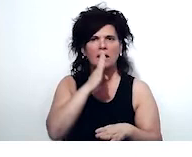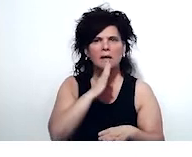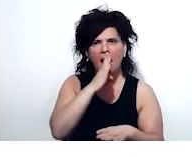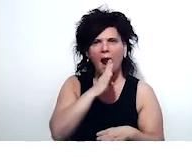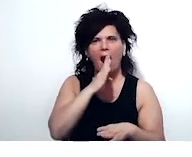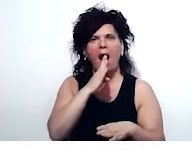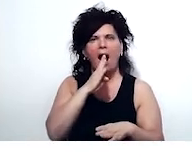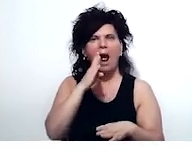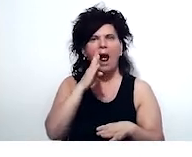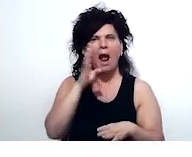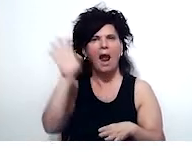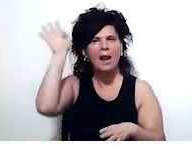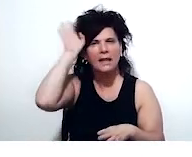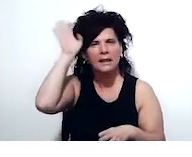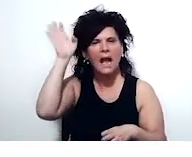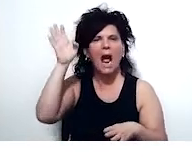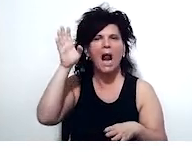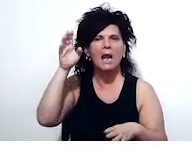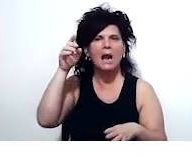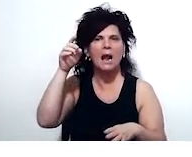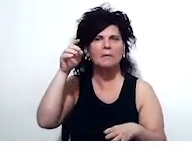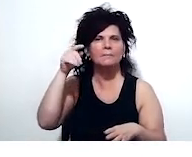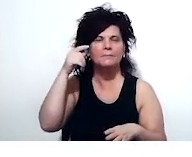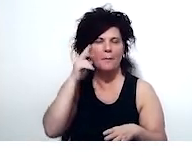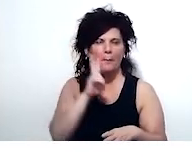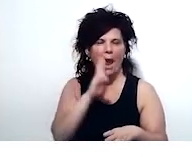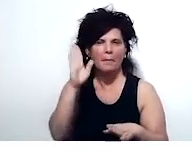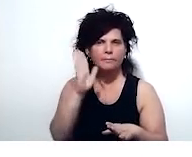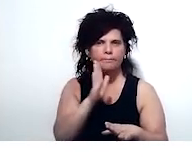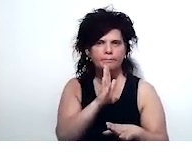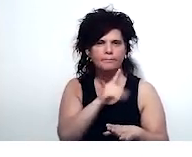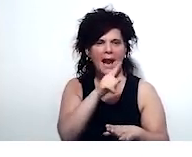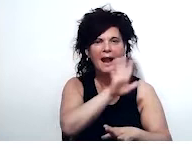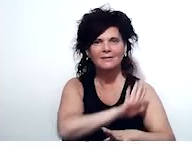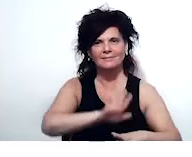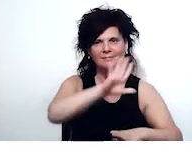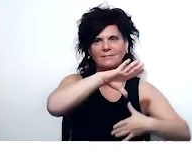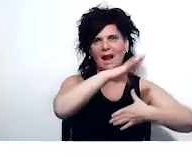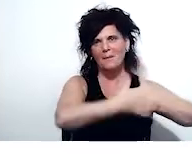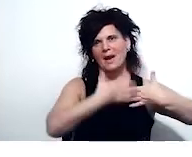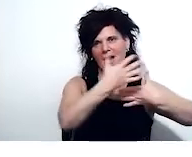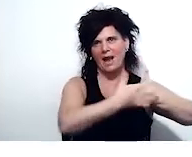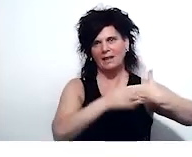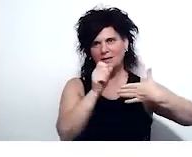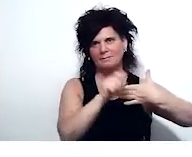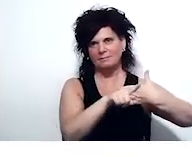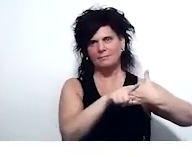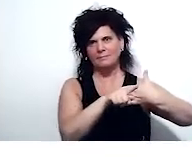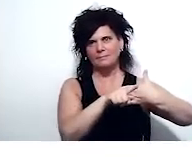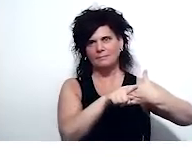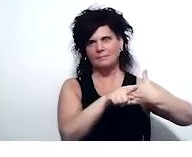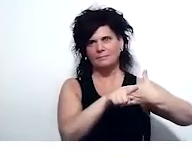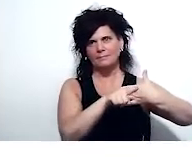Israel, Bélgica, Italia, Polonia, Japón. Ahora fíjense, en esta zona están los países de América Latina.